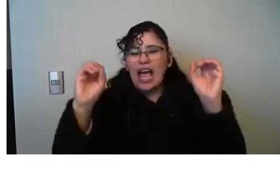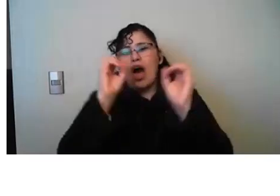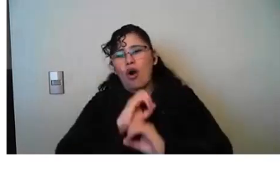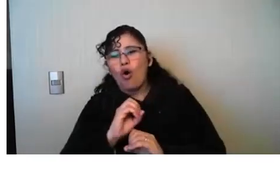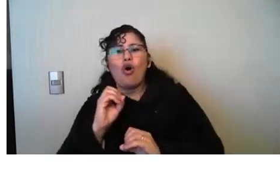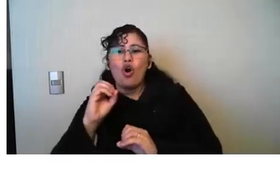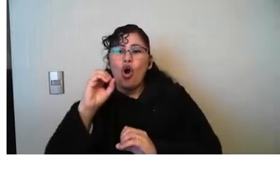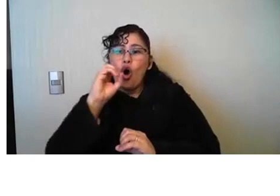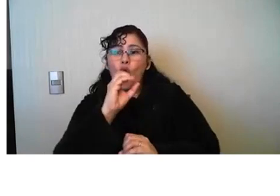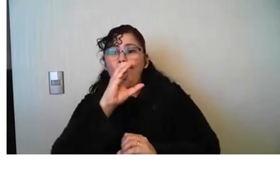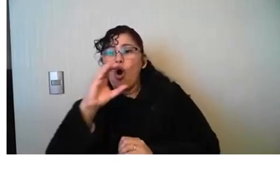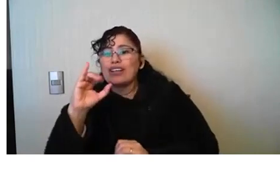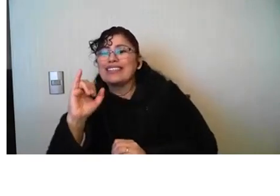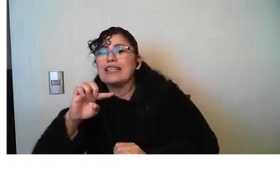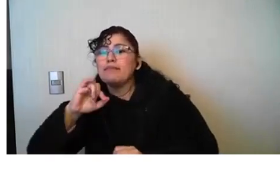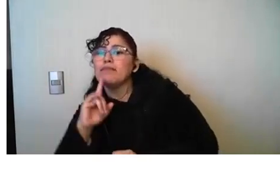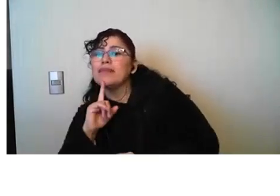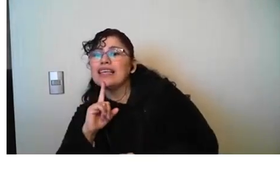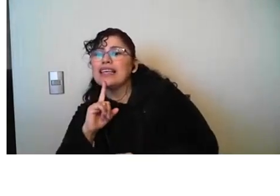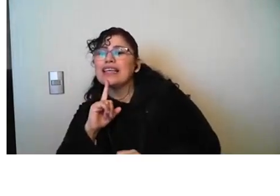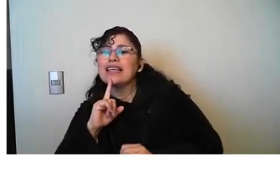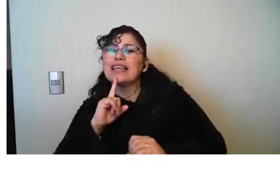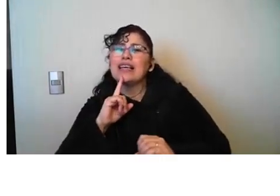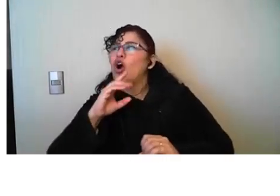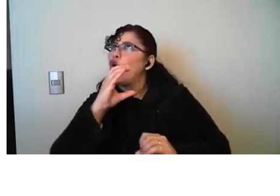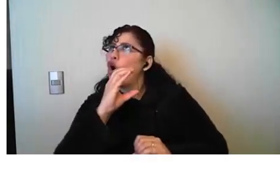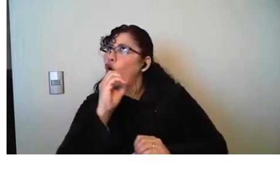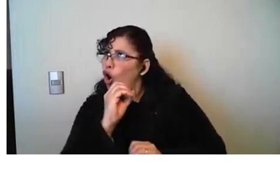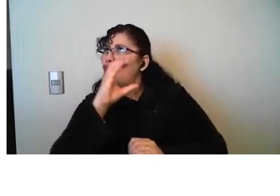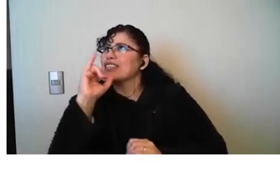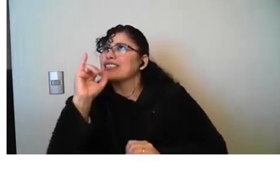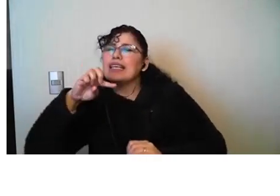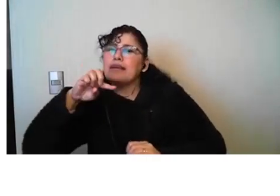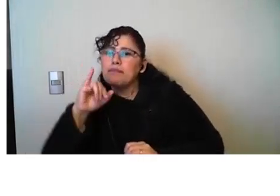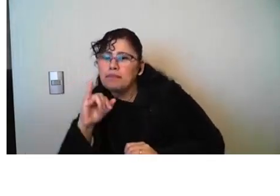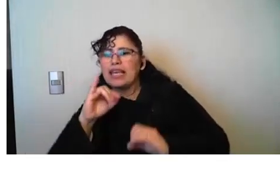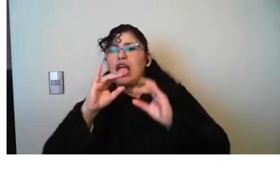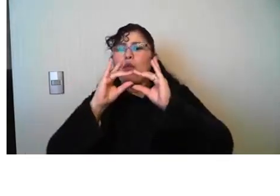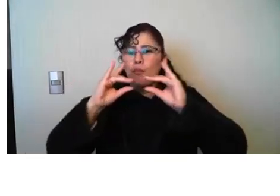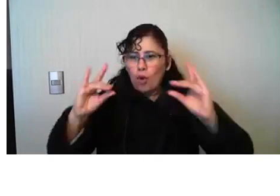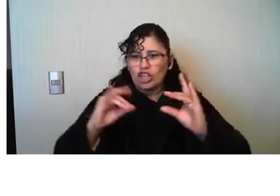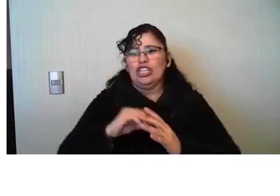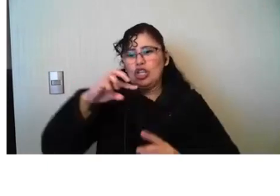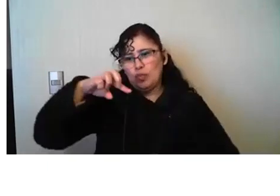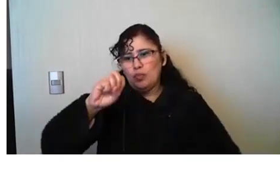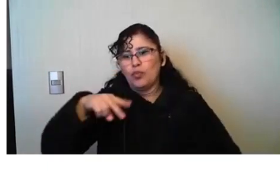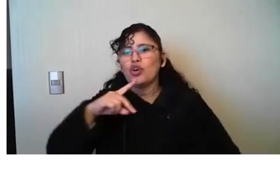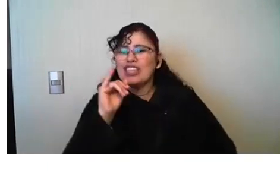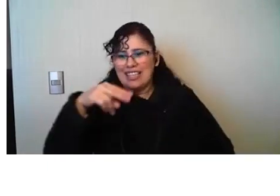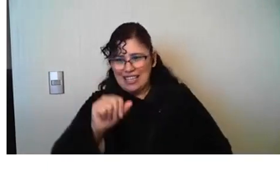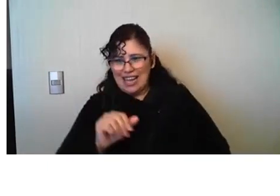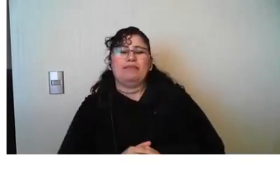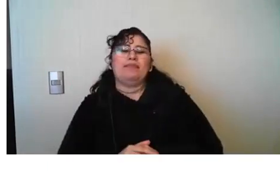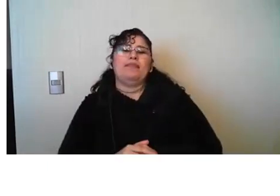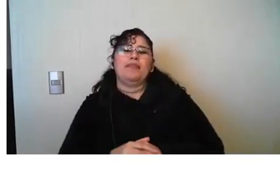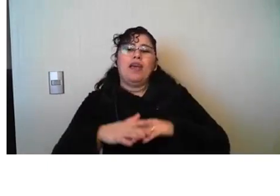de todo el hemisferio cerebral. Bueno, acá están divididas entonces como fronto y temporopontinas. Y luego,